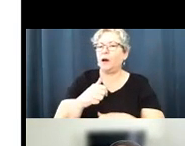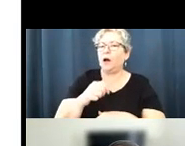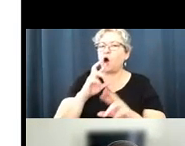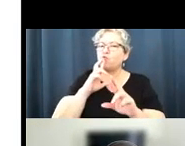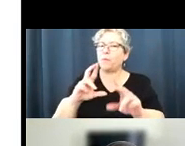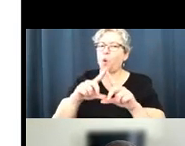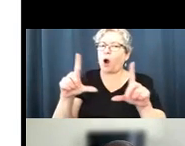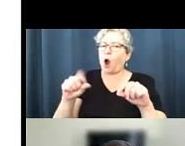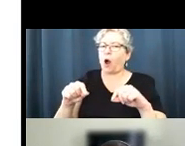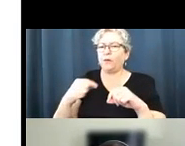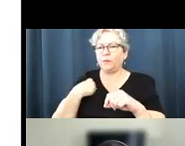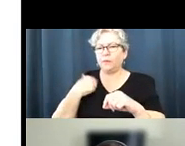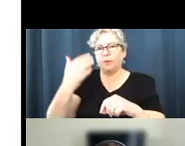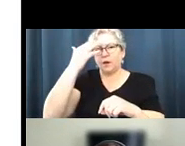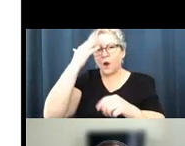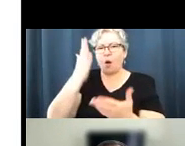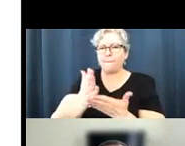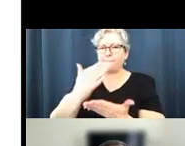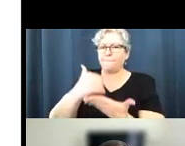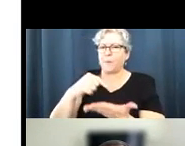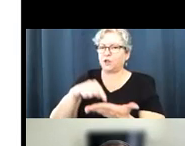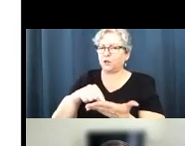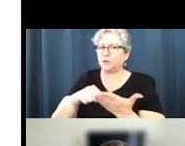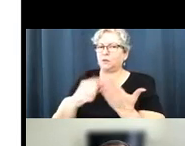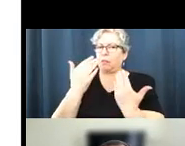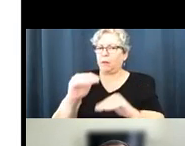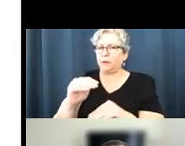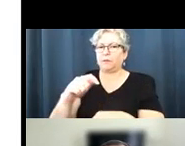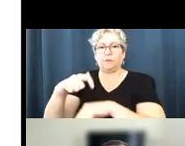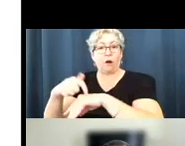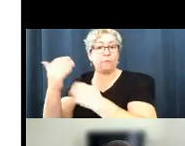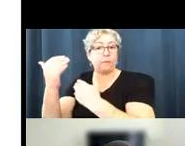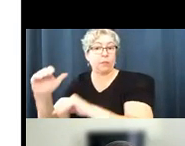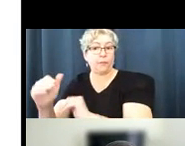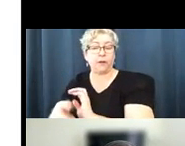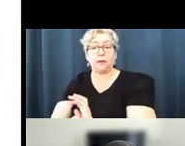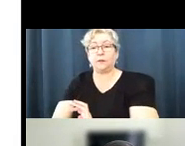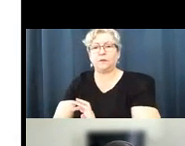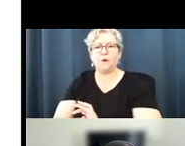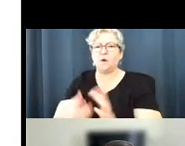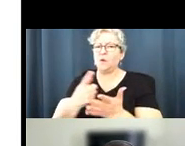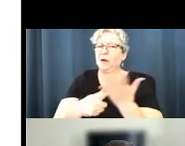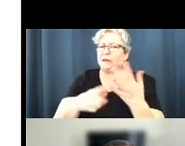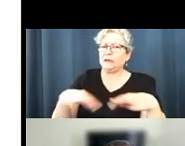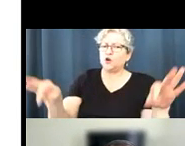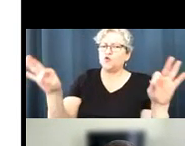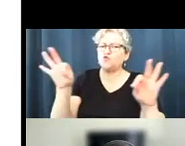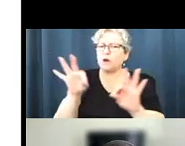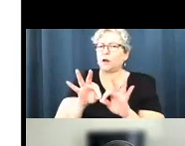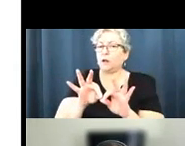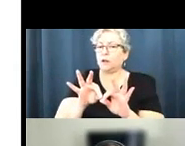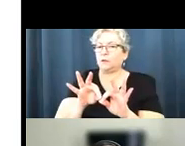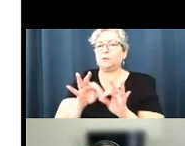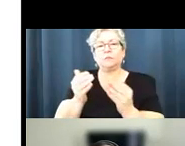tarjeta de informe para saber que nosotros sabemos que los presupuestos son limitados y que el tiempo es limitado. O sea, que esto es